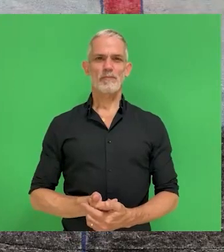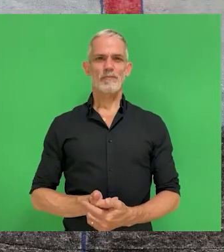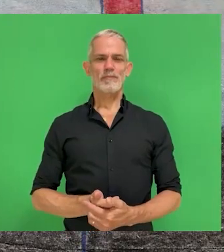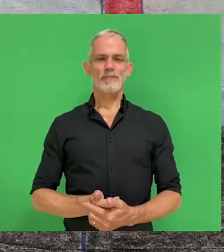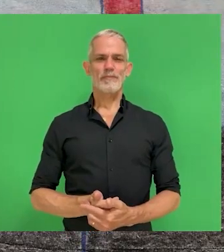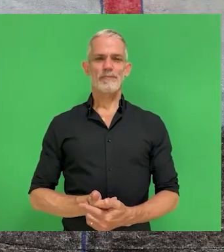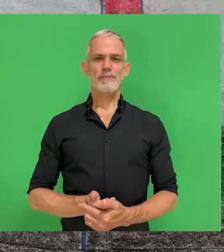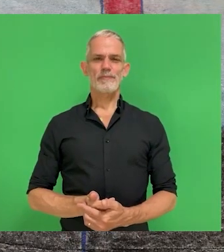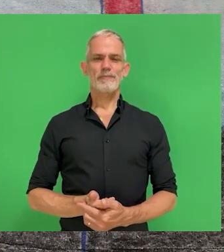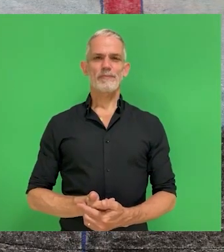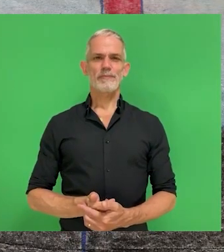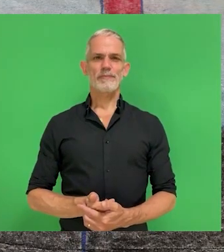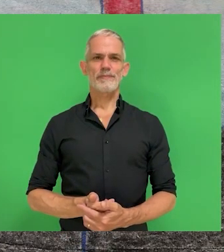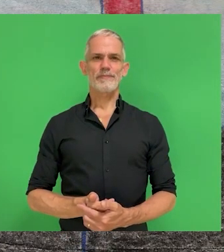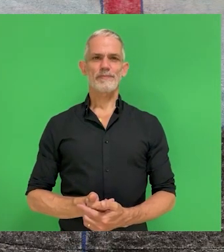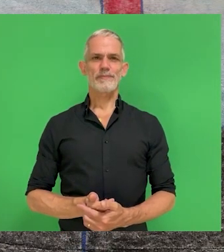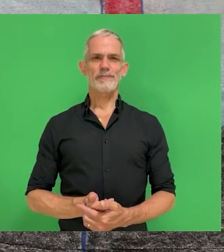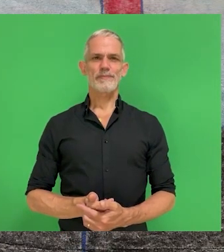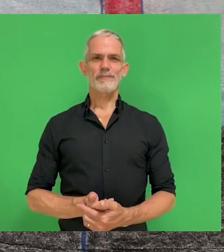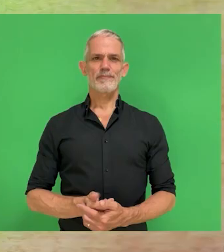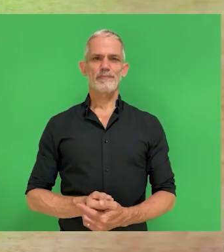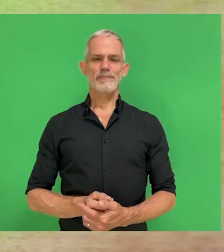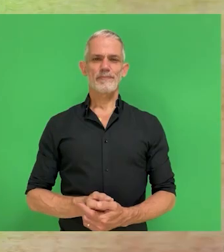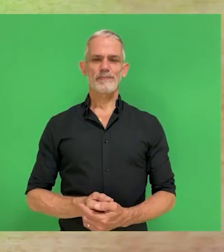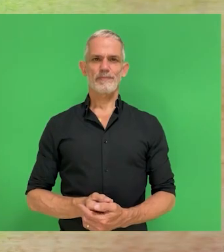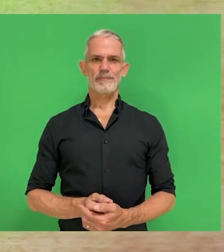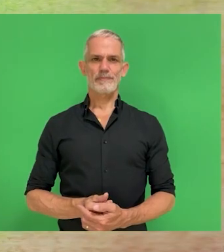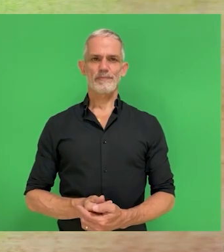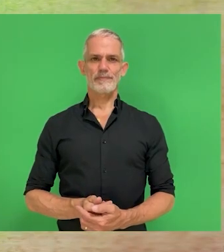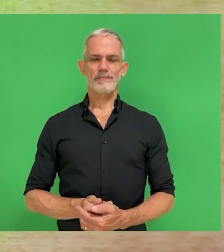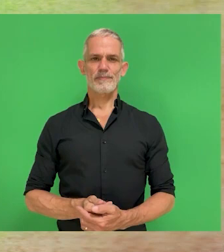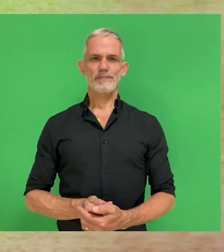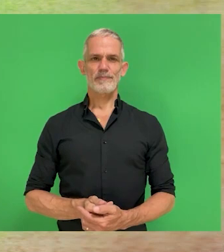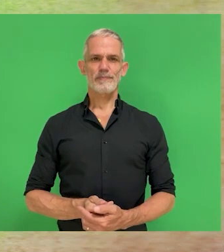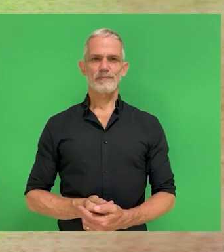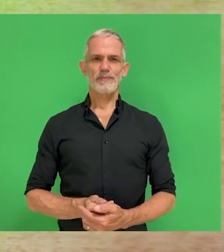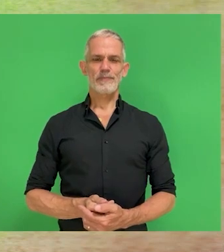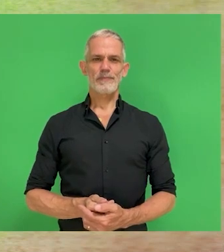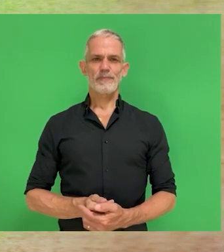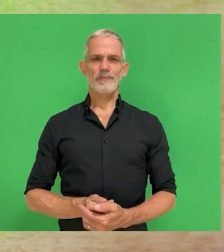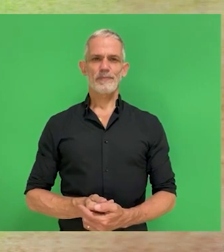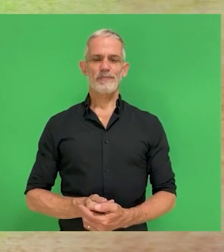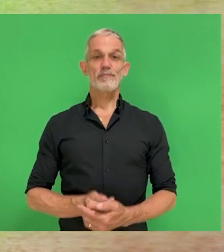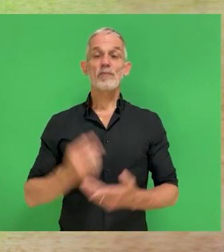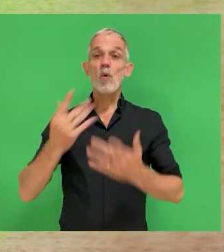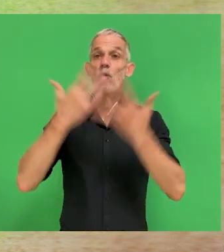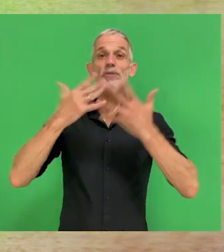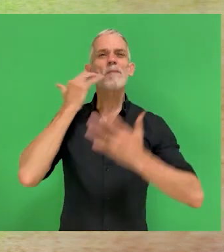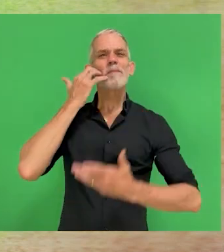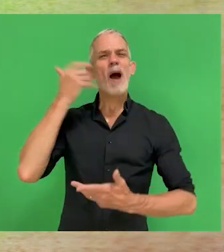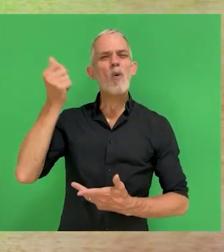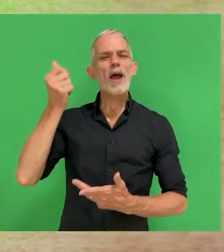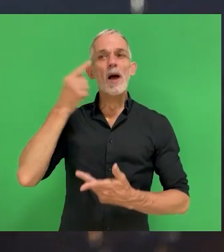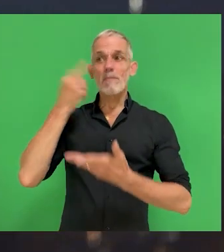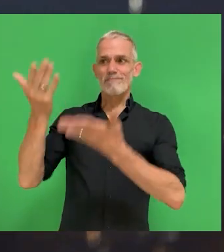Dibujo infantil y colorido. Un avión sobrevuela una ciudad. Debajo, un chico junto a la orilla del mar. Un día mi abuela